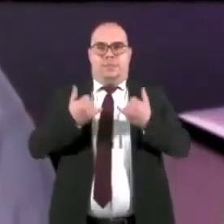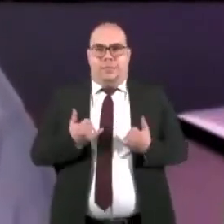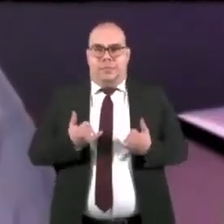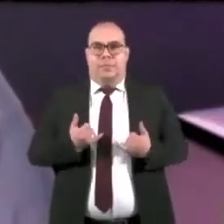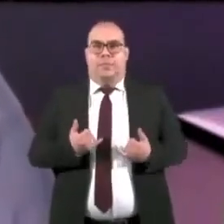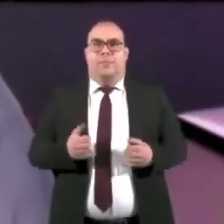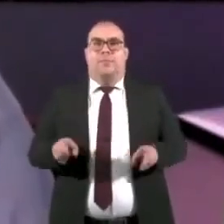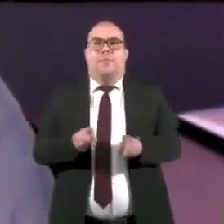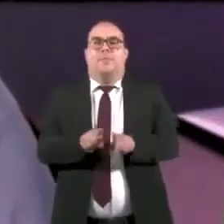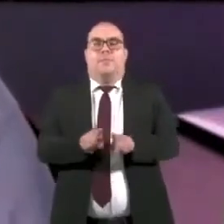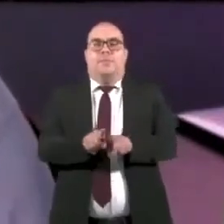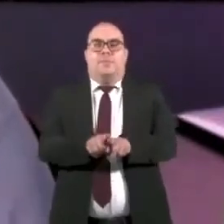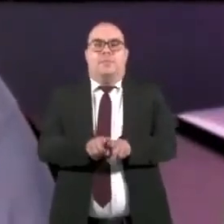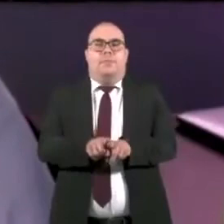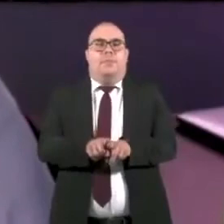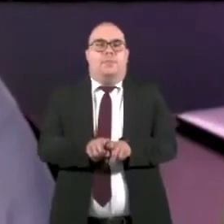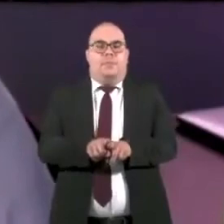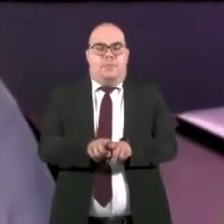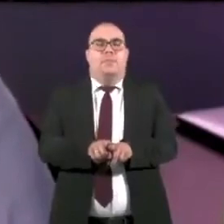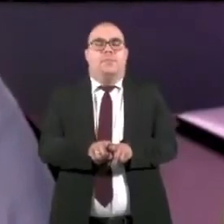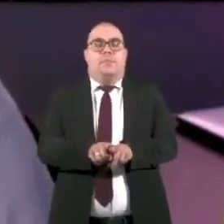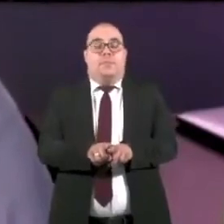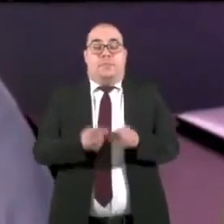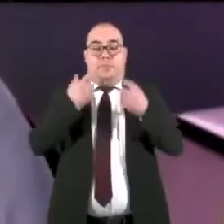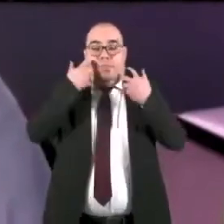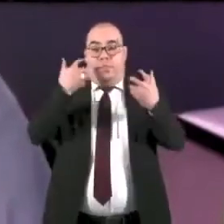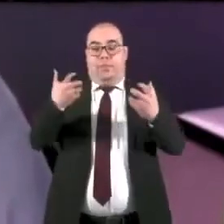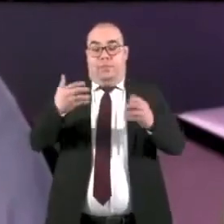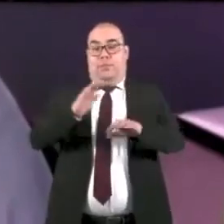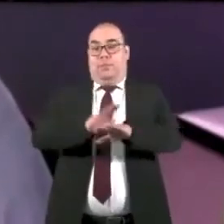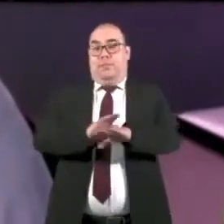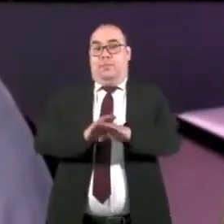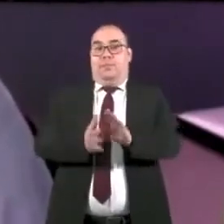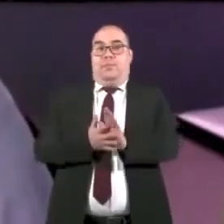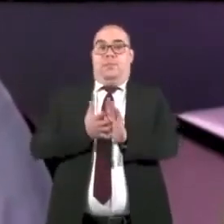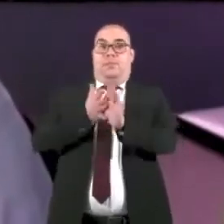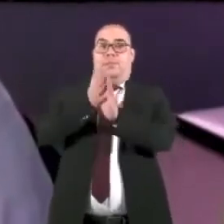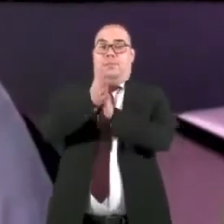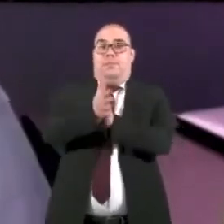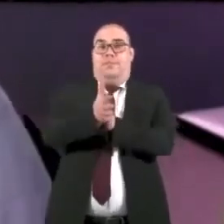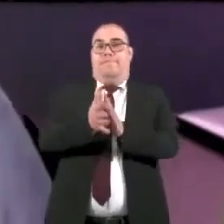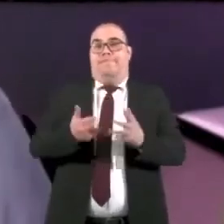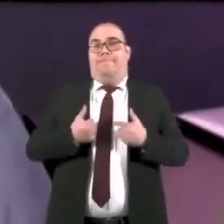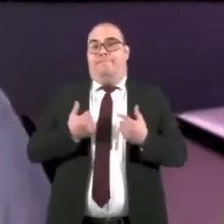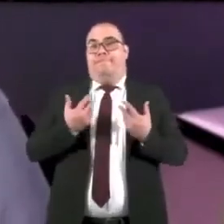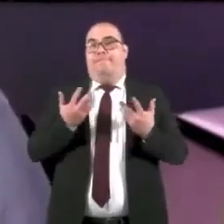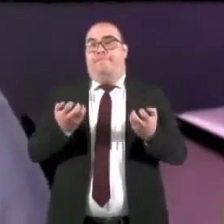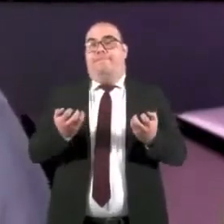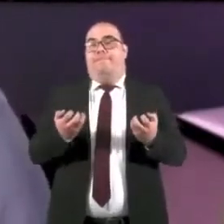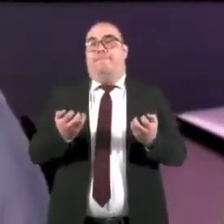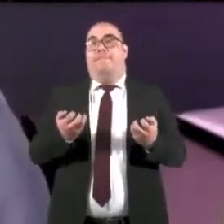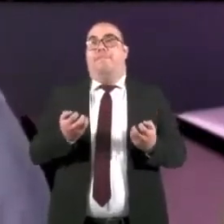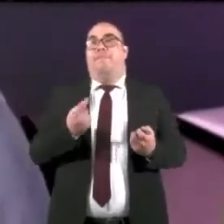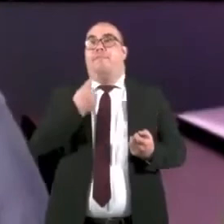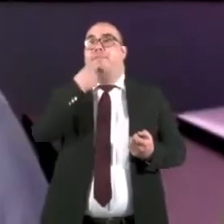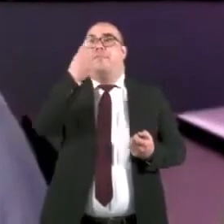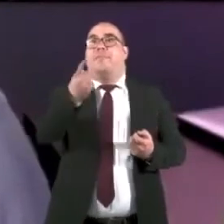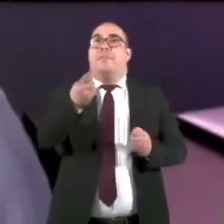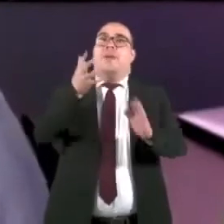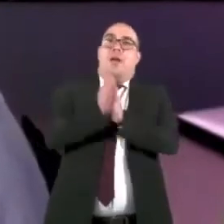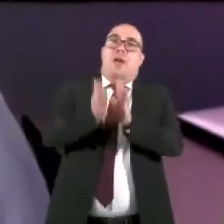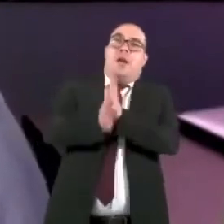para uno en lo personal de mucha trascendencia, en que uno quisiera decir tantas